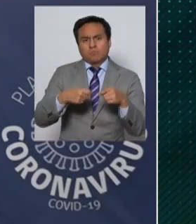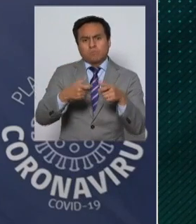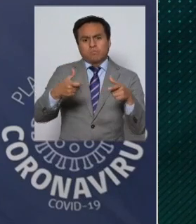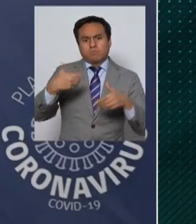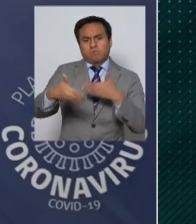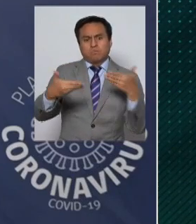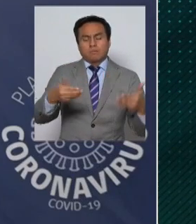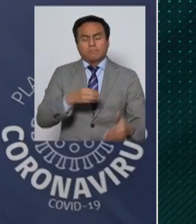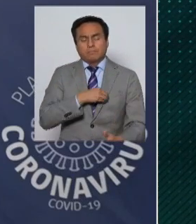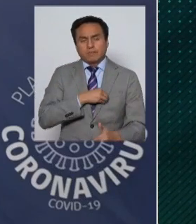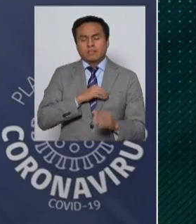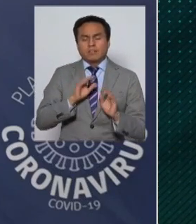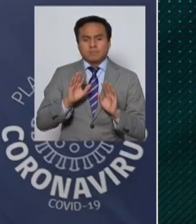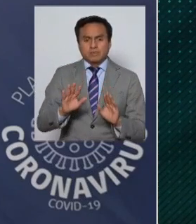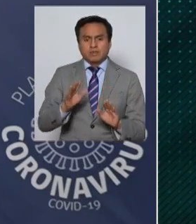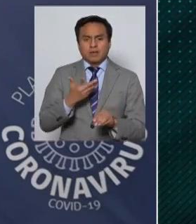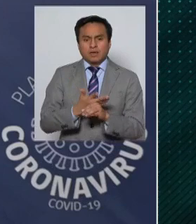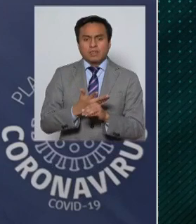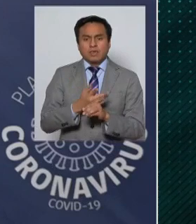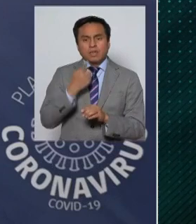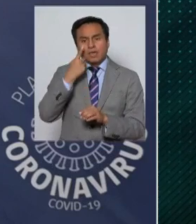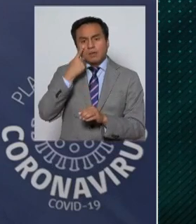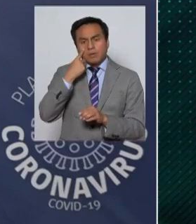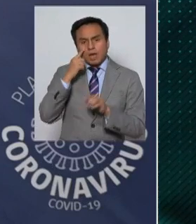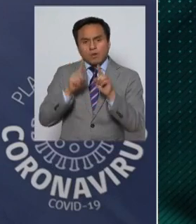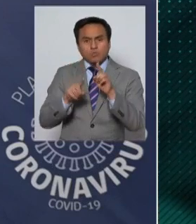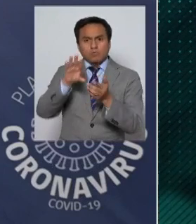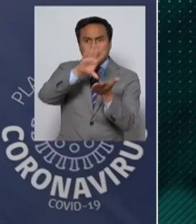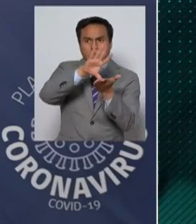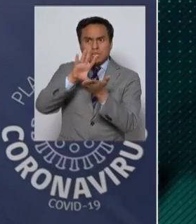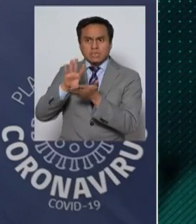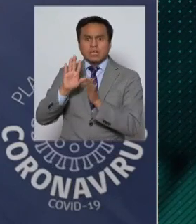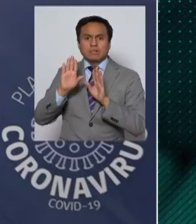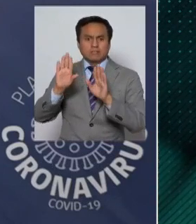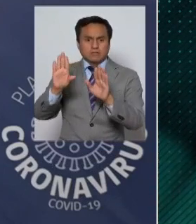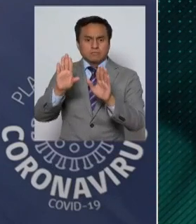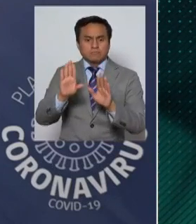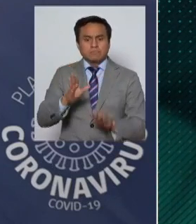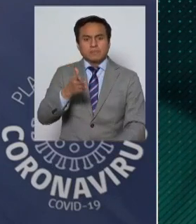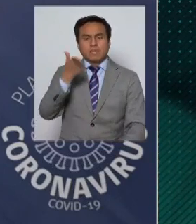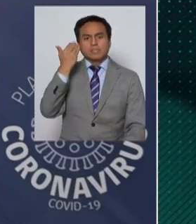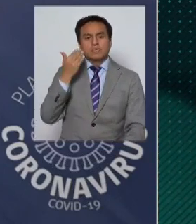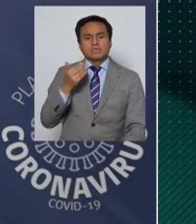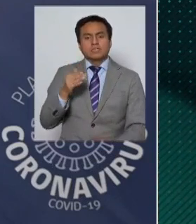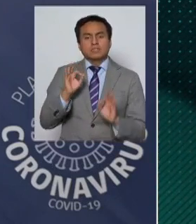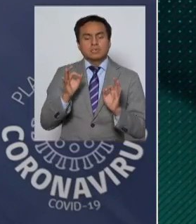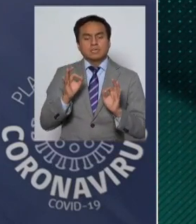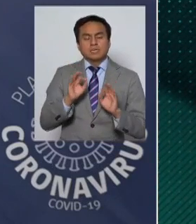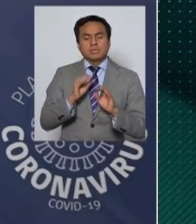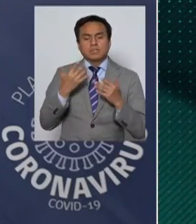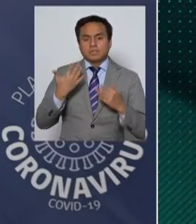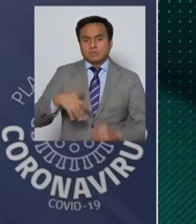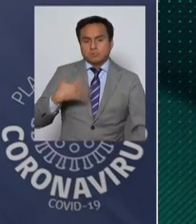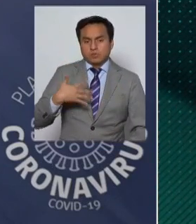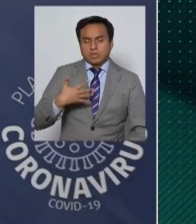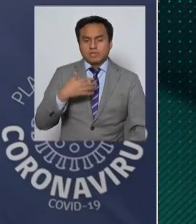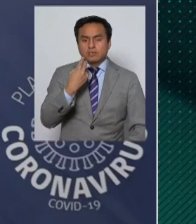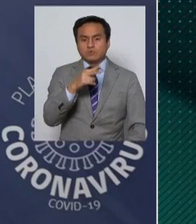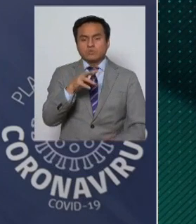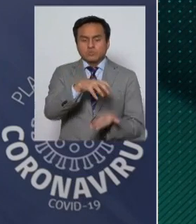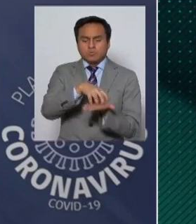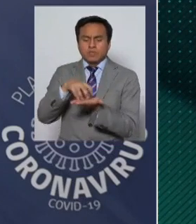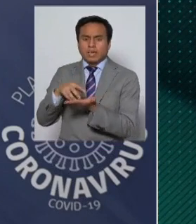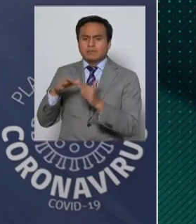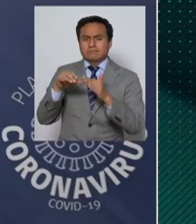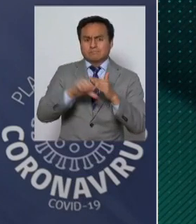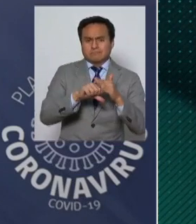como desgraciadamente están experimentando algunos países que tuvieron un cierre muy importante de sus